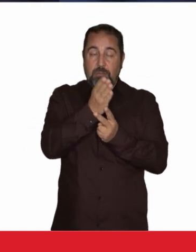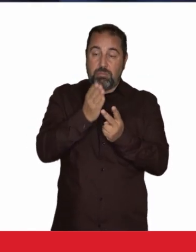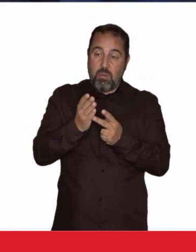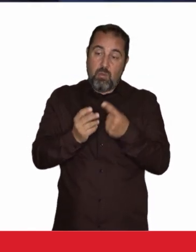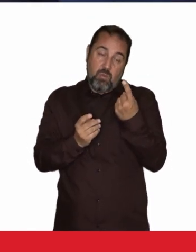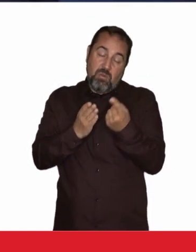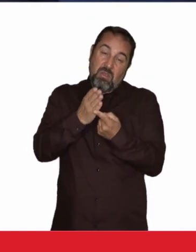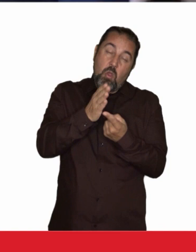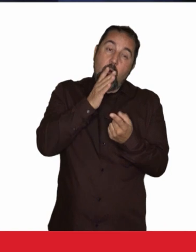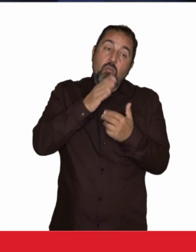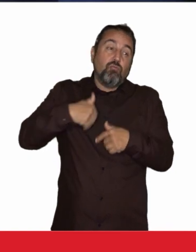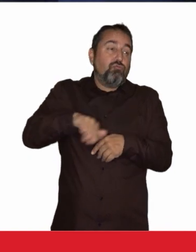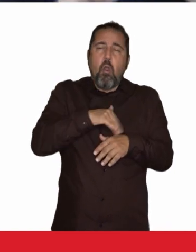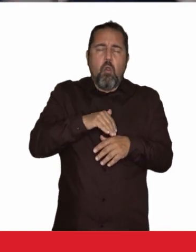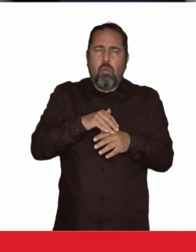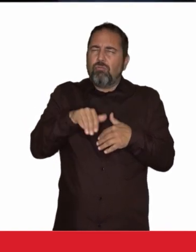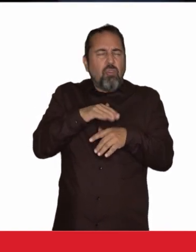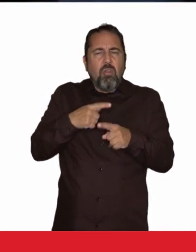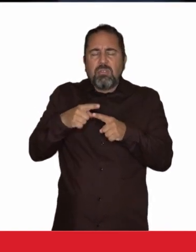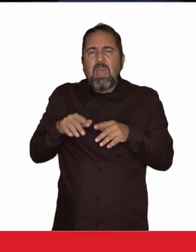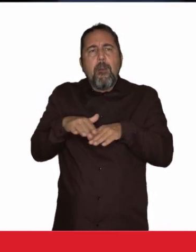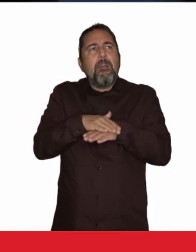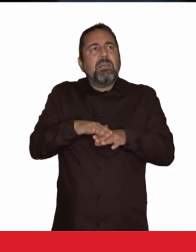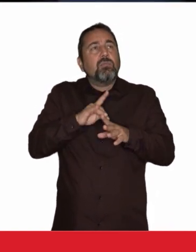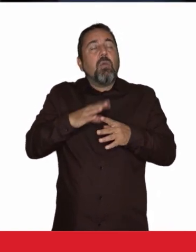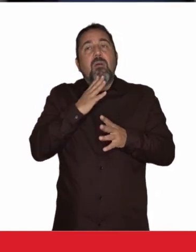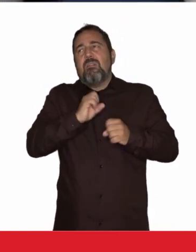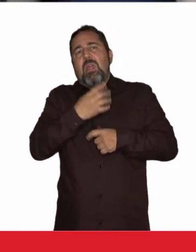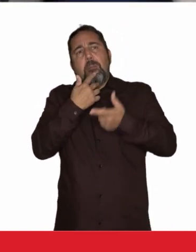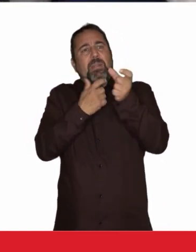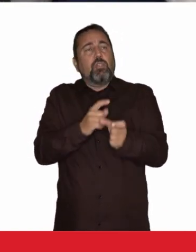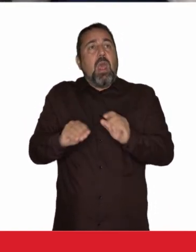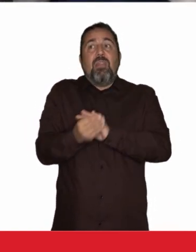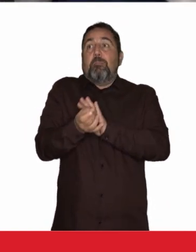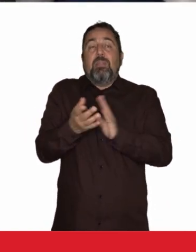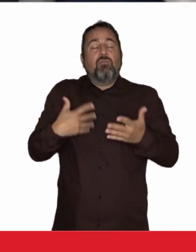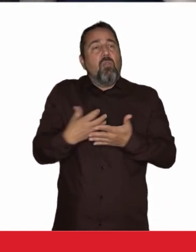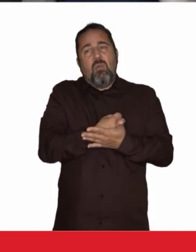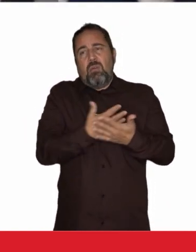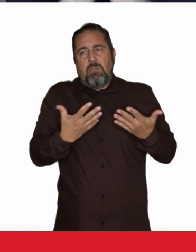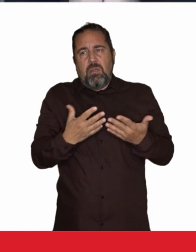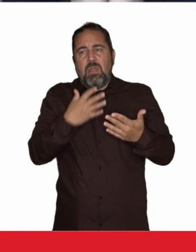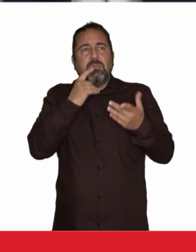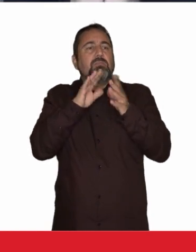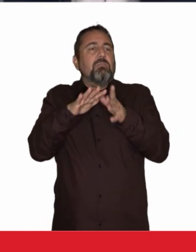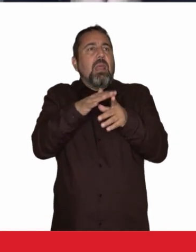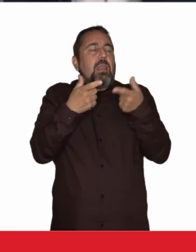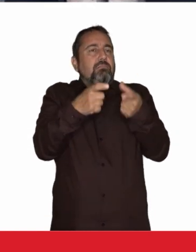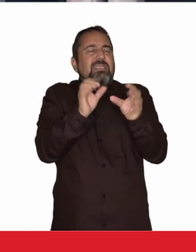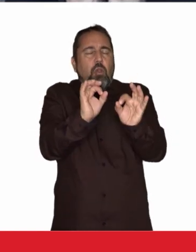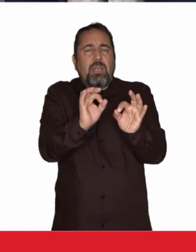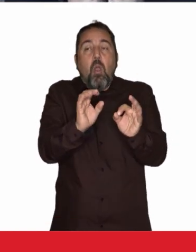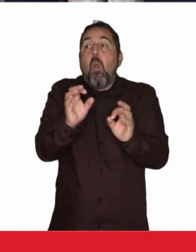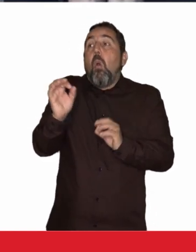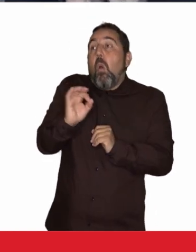mayores. Y esto lo podemos hacer de dos maneras. O bien, porque todo está muy basado en la brillantez de la persona